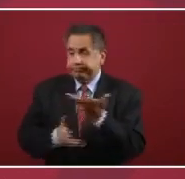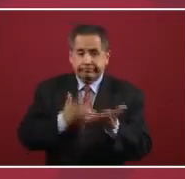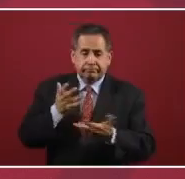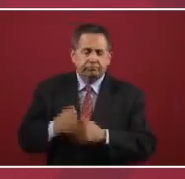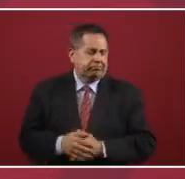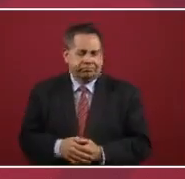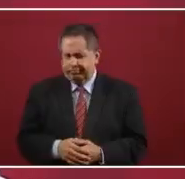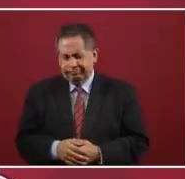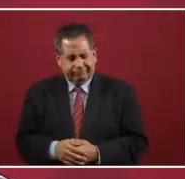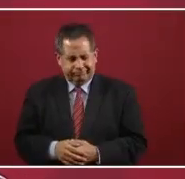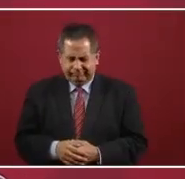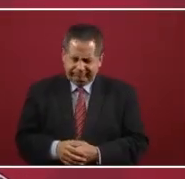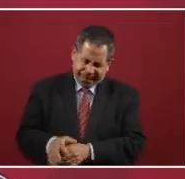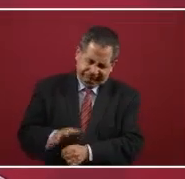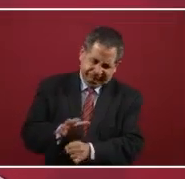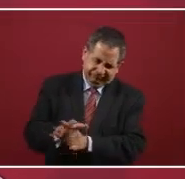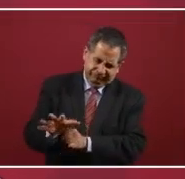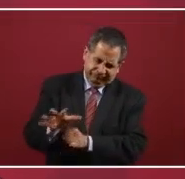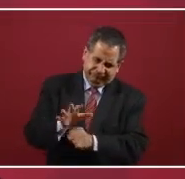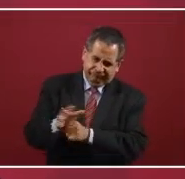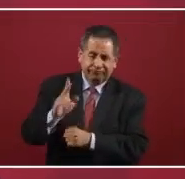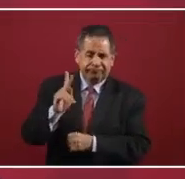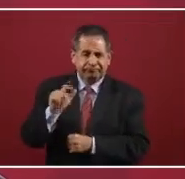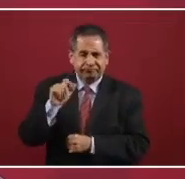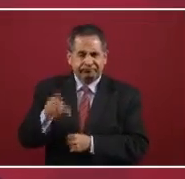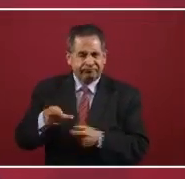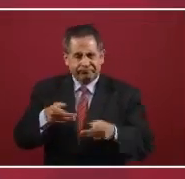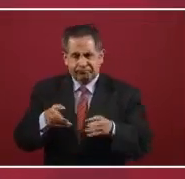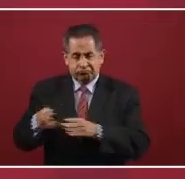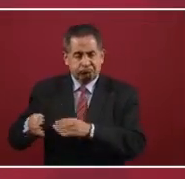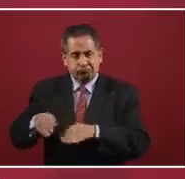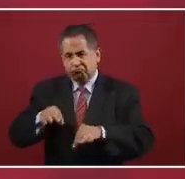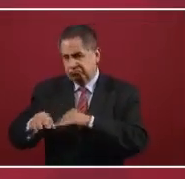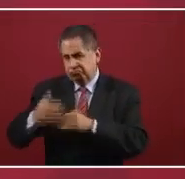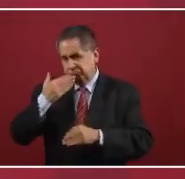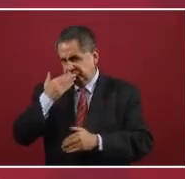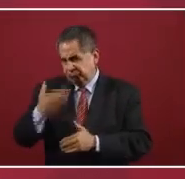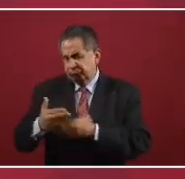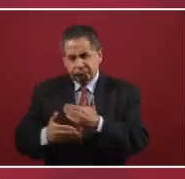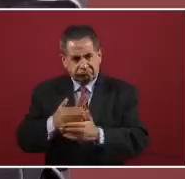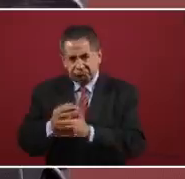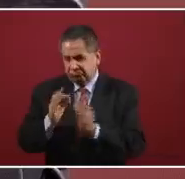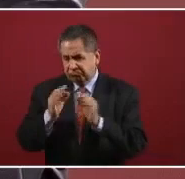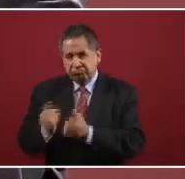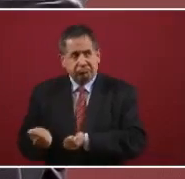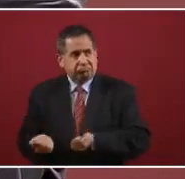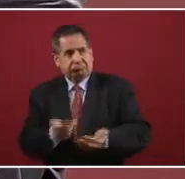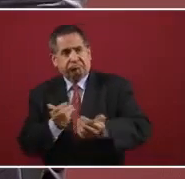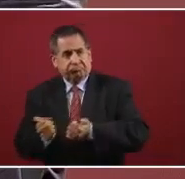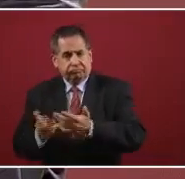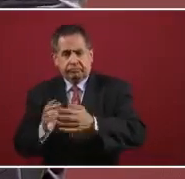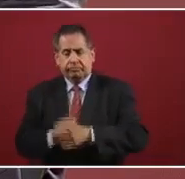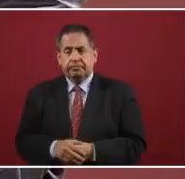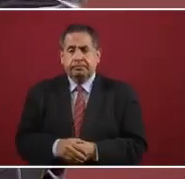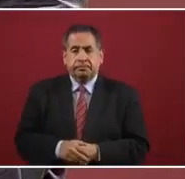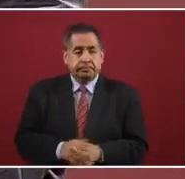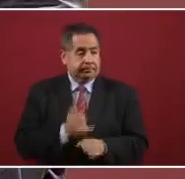porque existe este plan que está funcionando muy bien. La información que